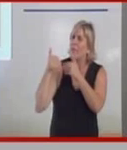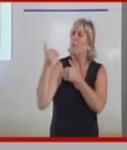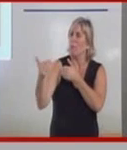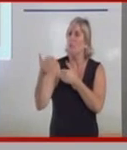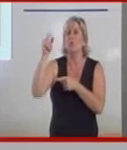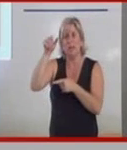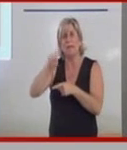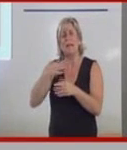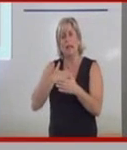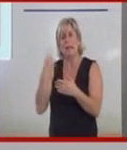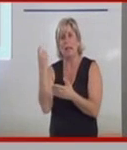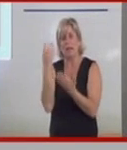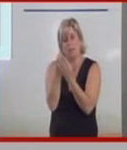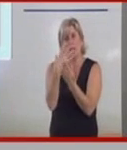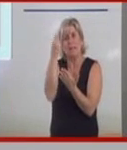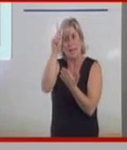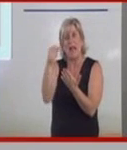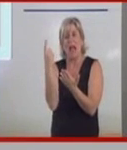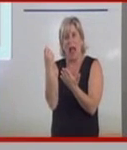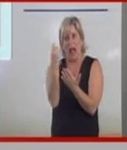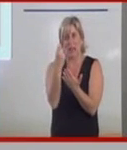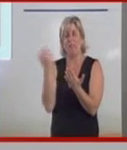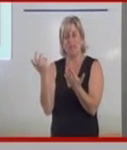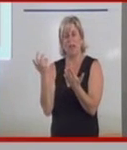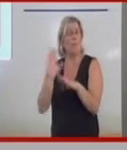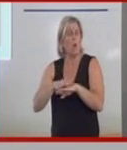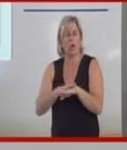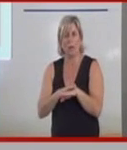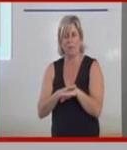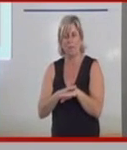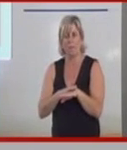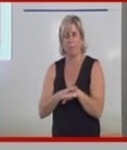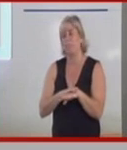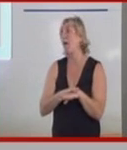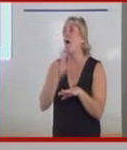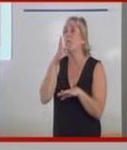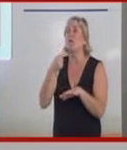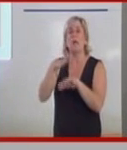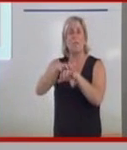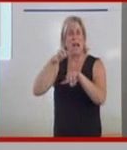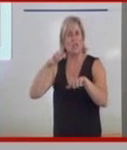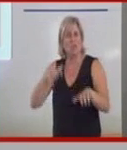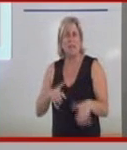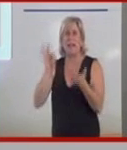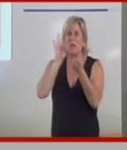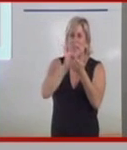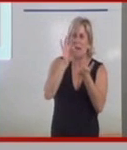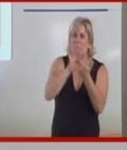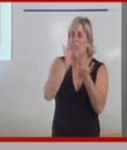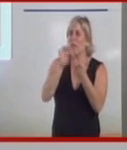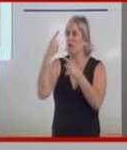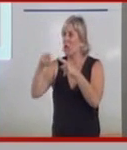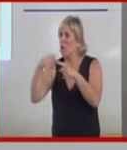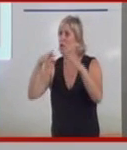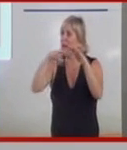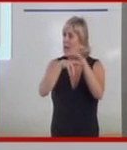pantalla. ¿Y por qué queremos que nuestro dispositivo móvil también tenga pantalla? Porque por lo general los productos y servicios de los que hacemos